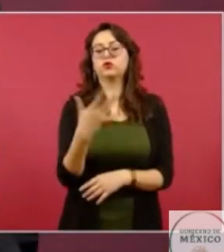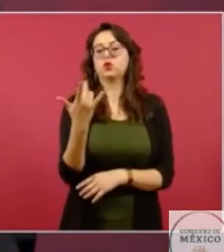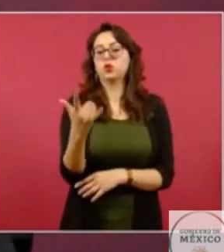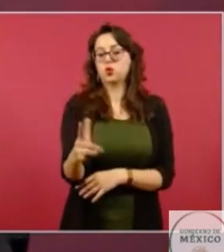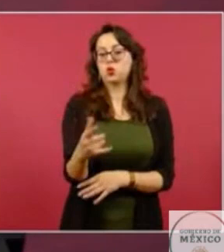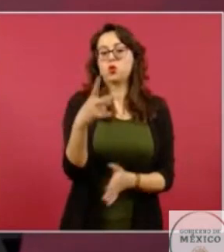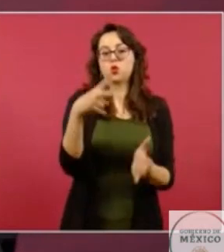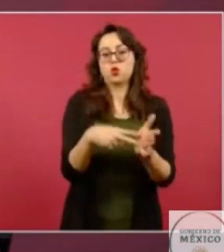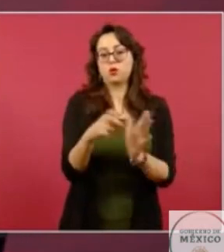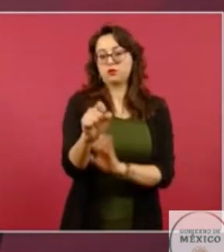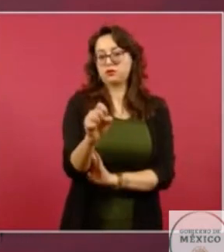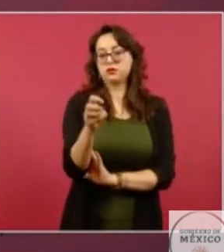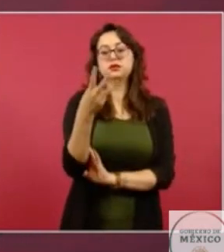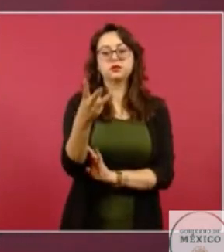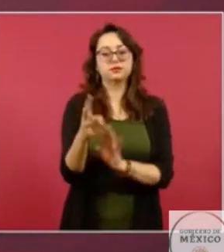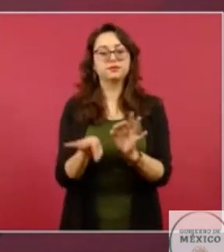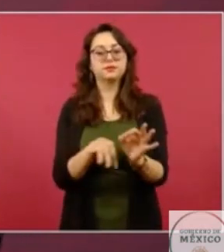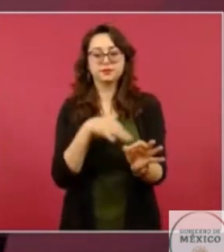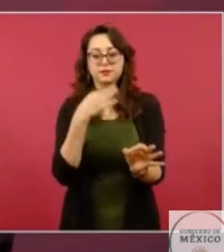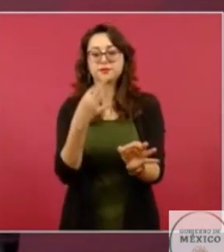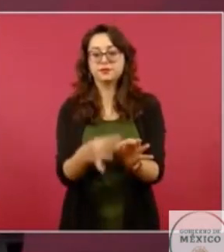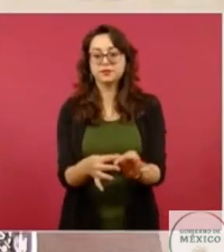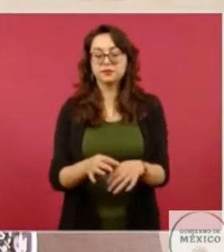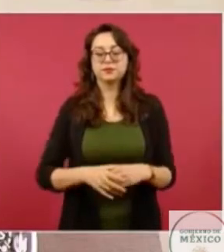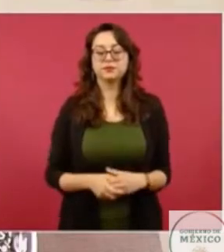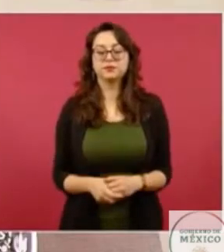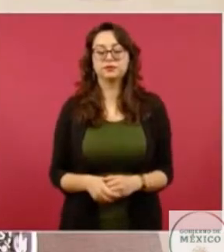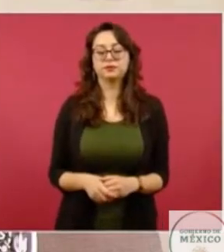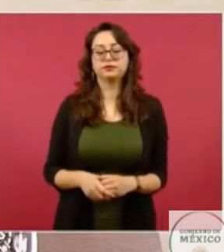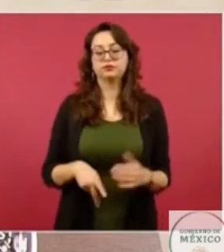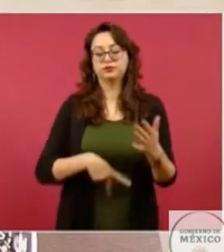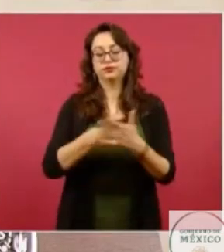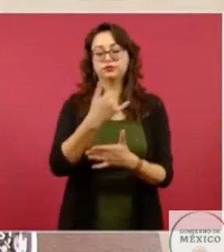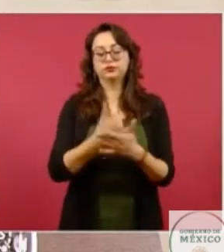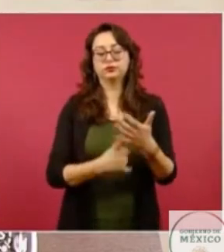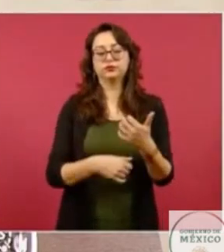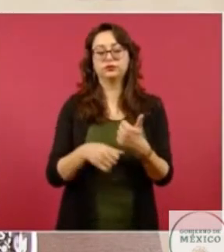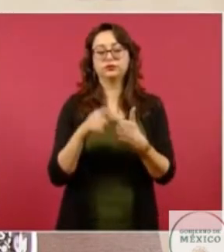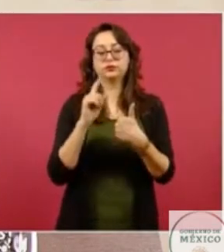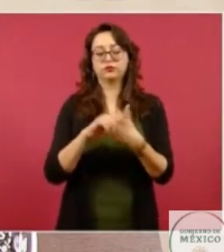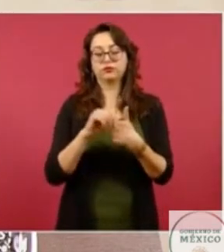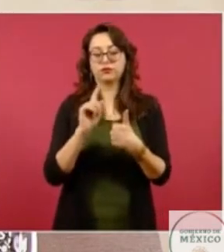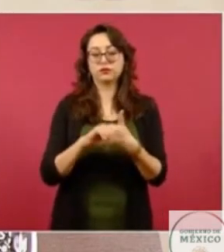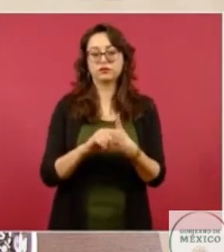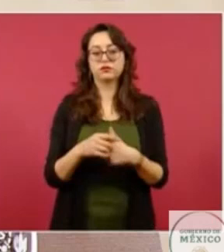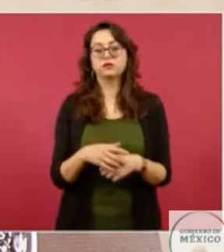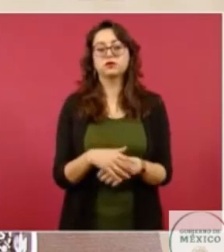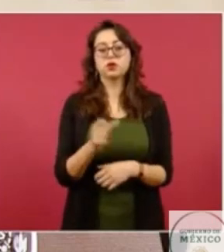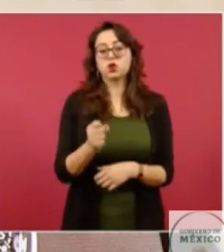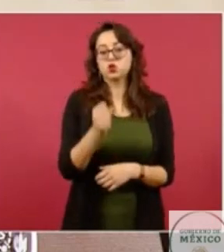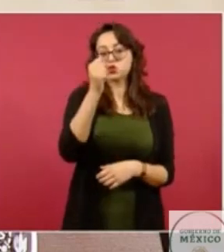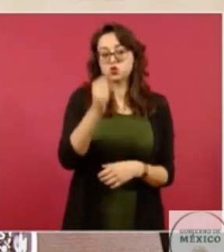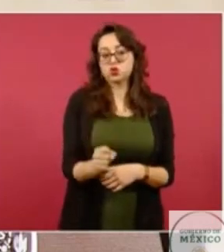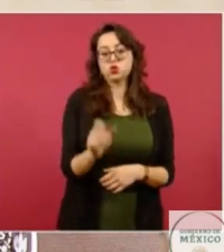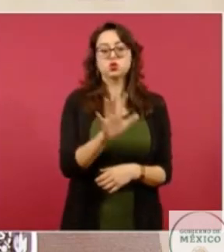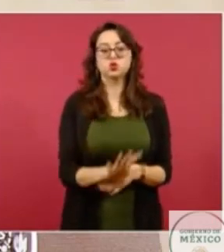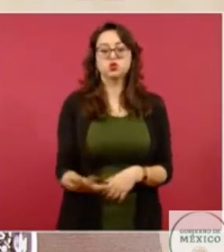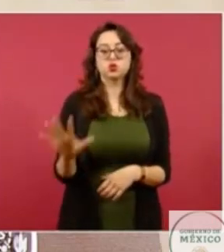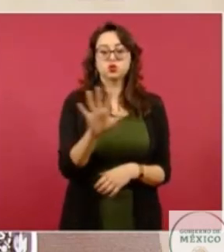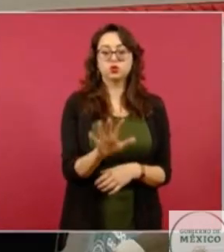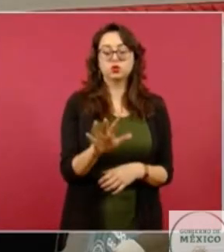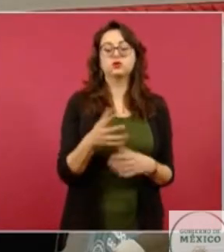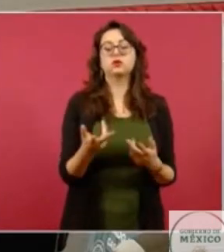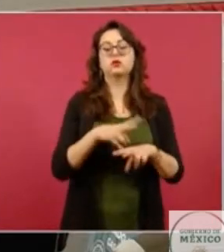de 2023. Paquete 6, denominado Sureste, tramo 1 del tren,